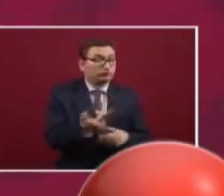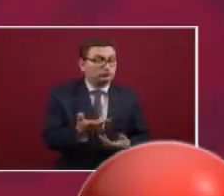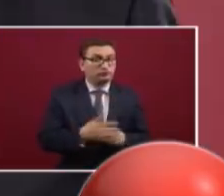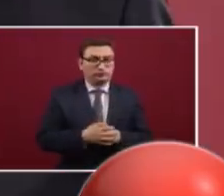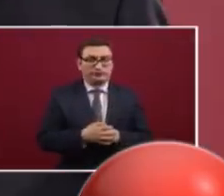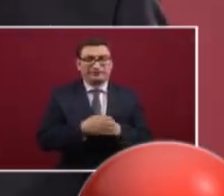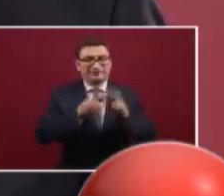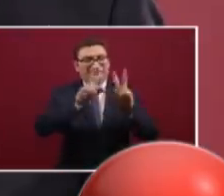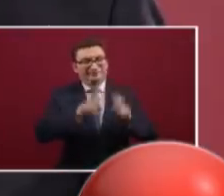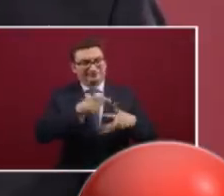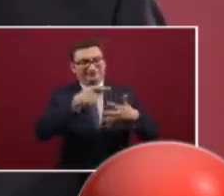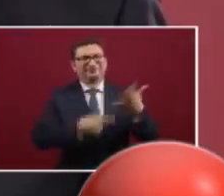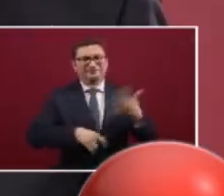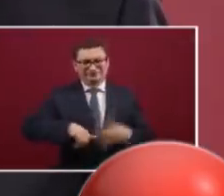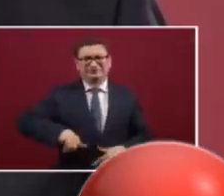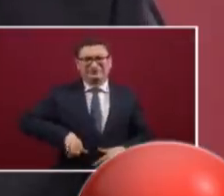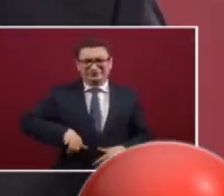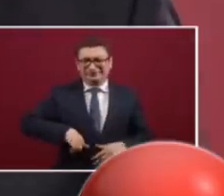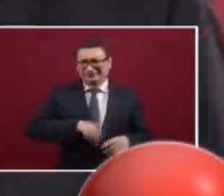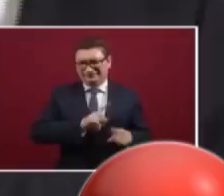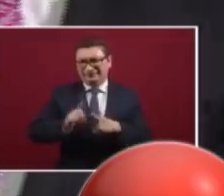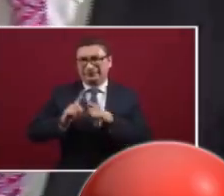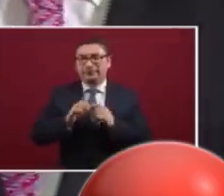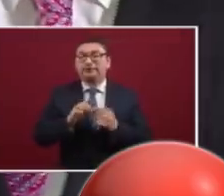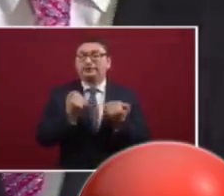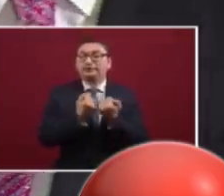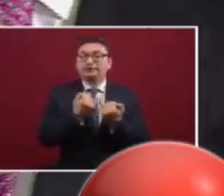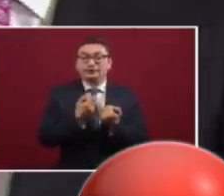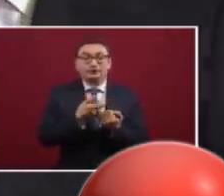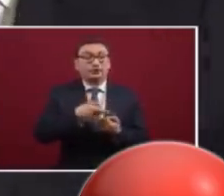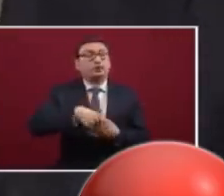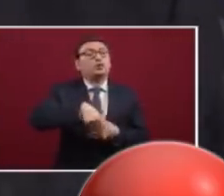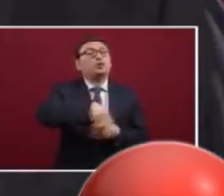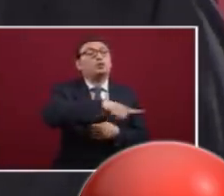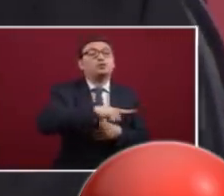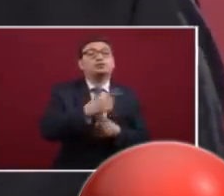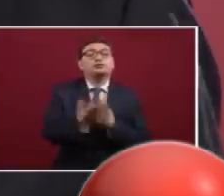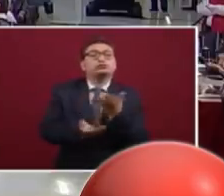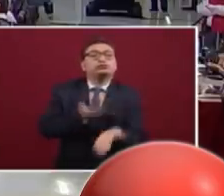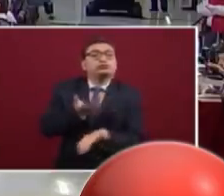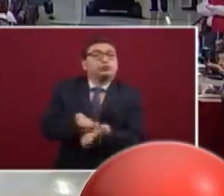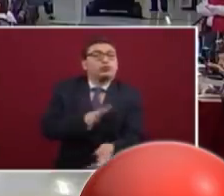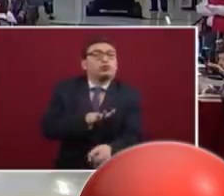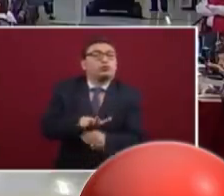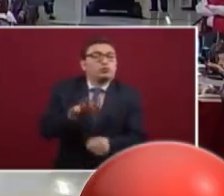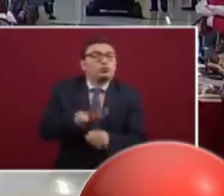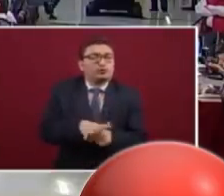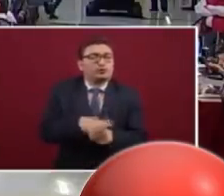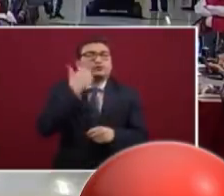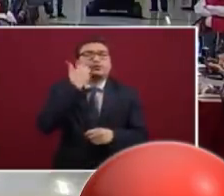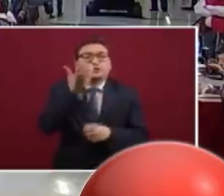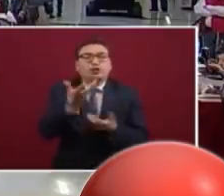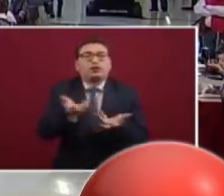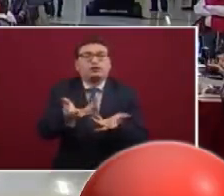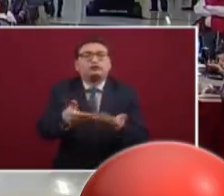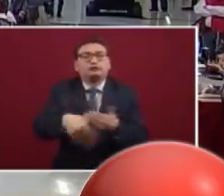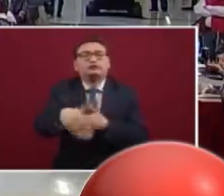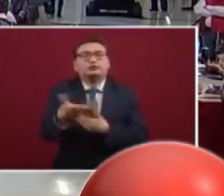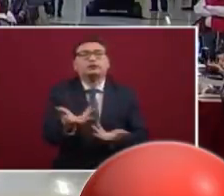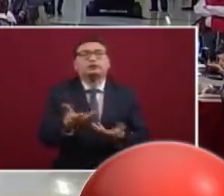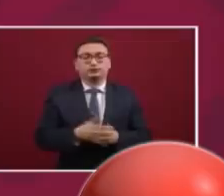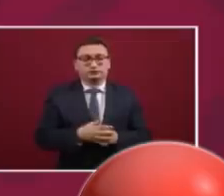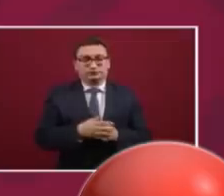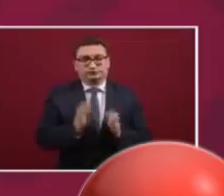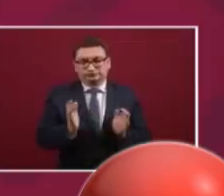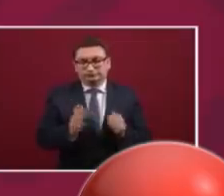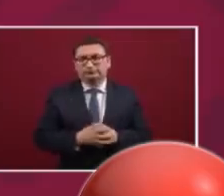Son temas interesantes. ¿Y qué sugieren ustedes que se haga? O